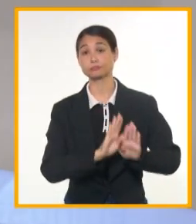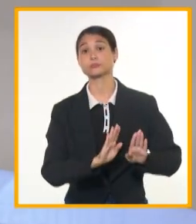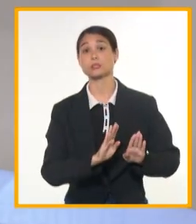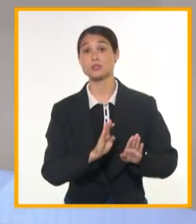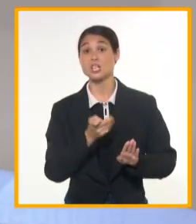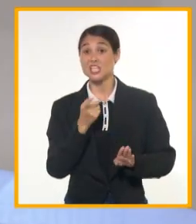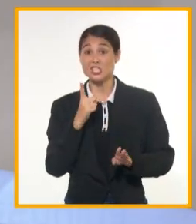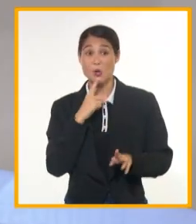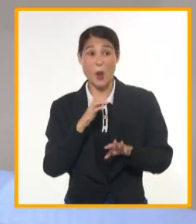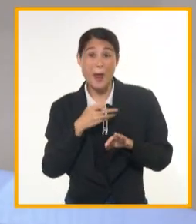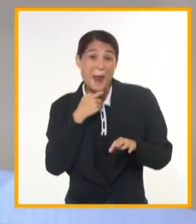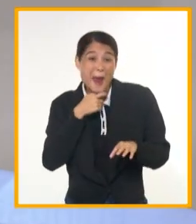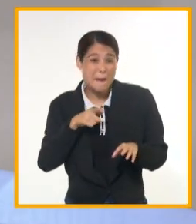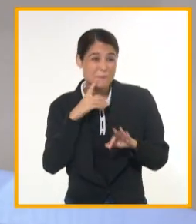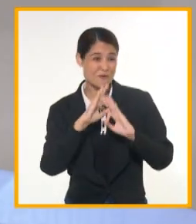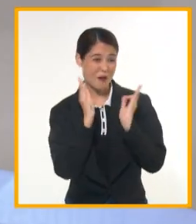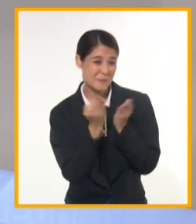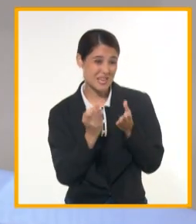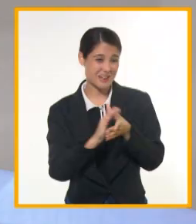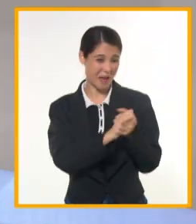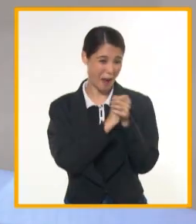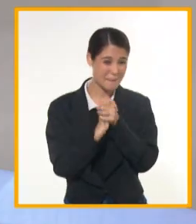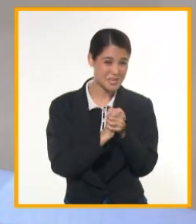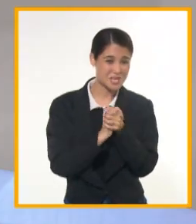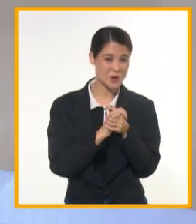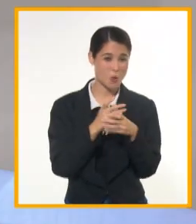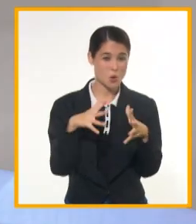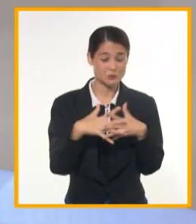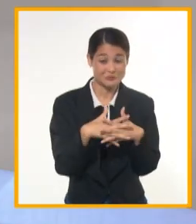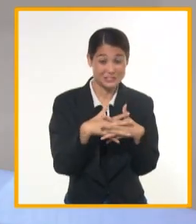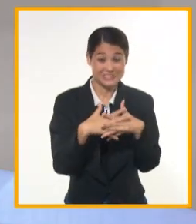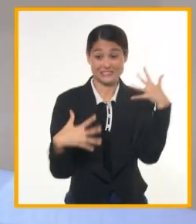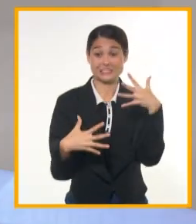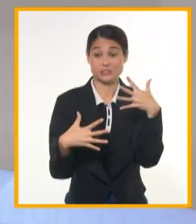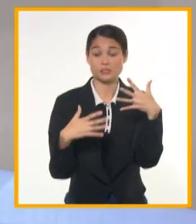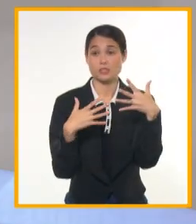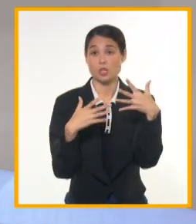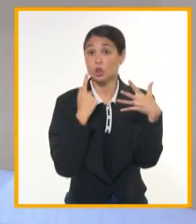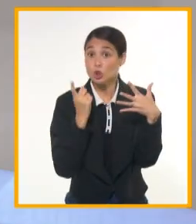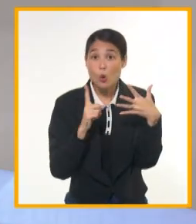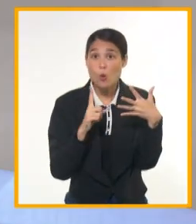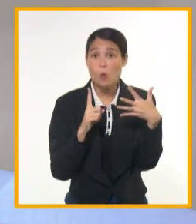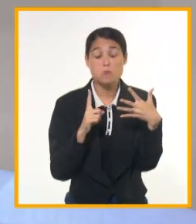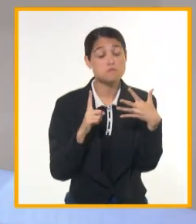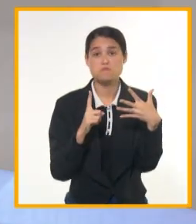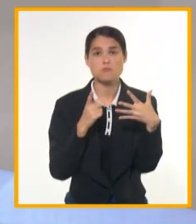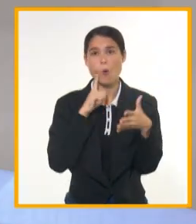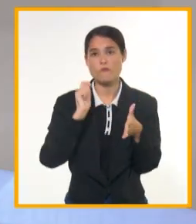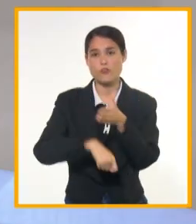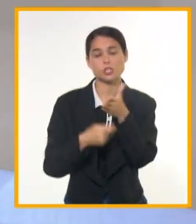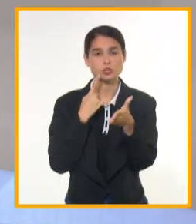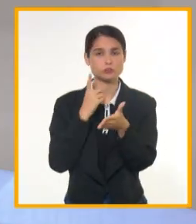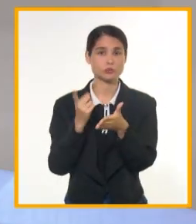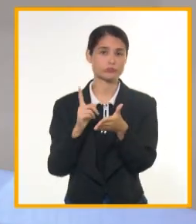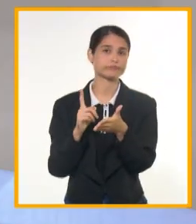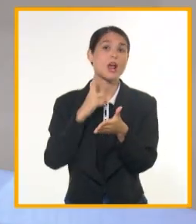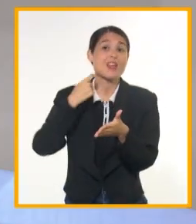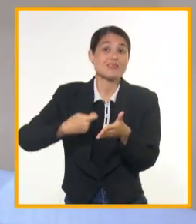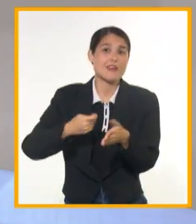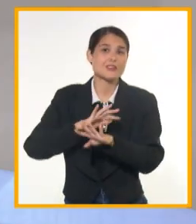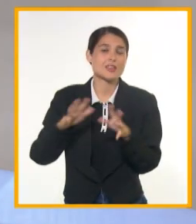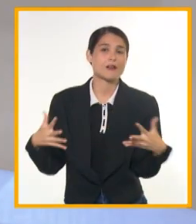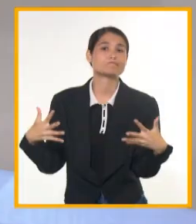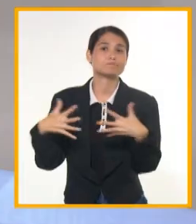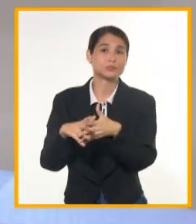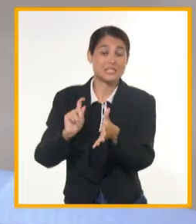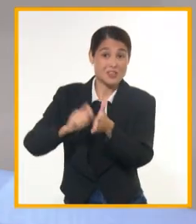contratados. Y de lo que se trata, el mismo congresista lo dijo, es de que se les trate igual que se les trata a los dominicanos, a los venezolanos, a